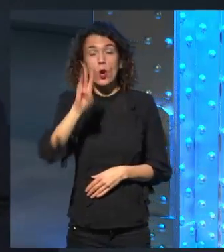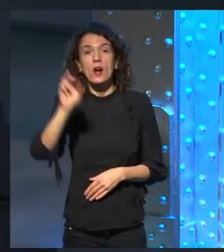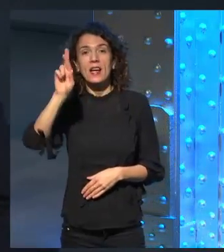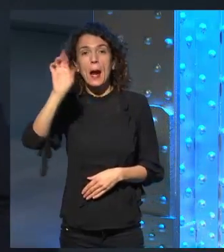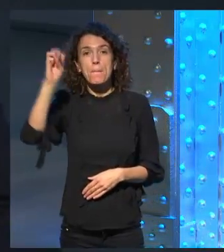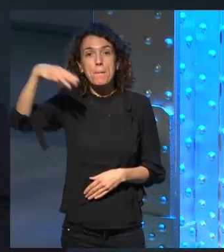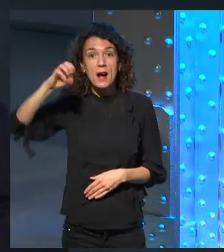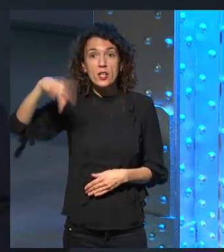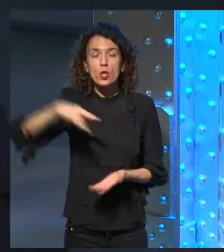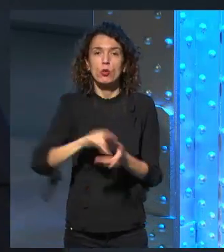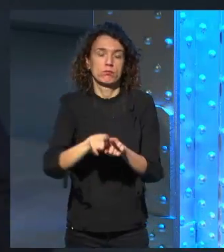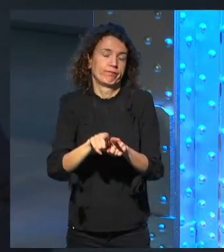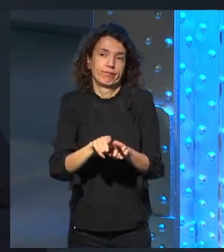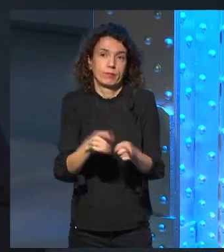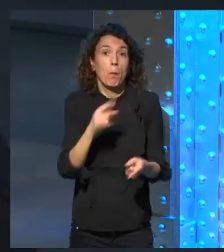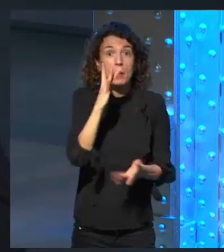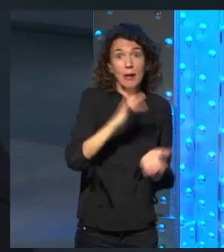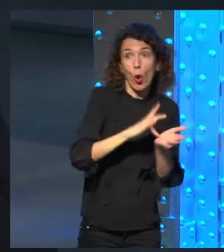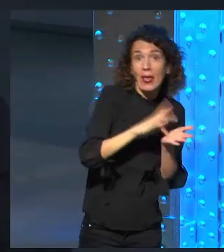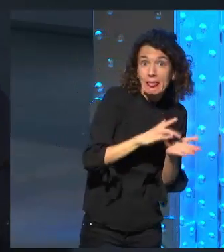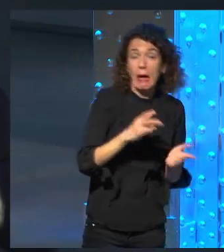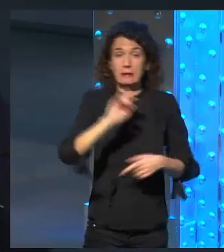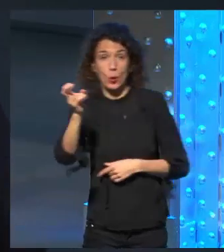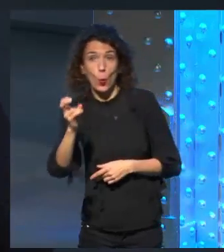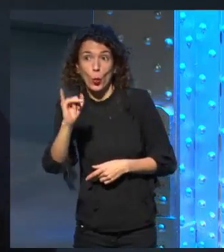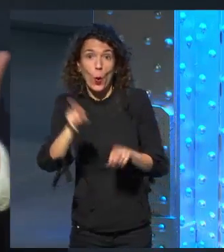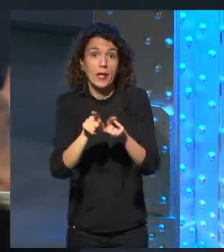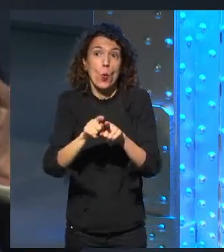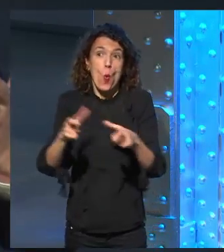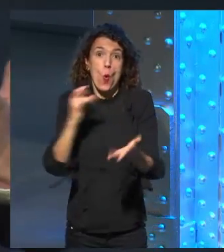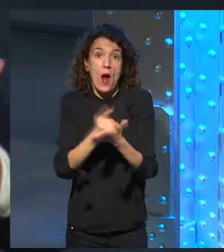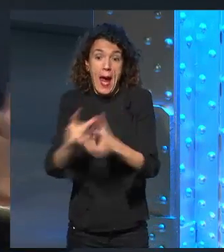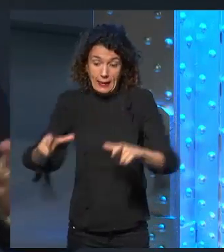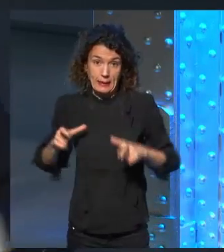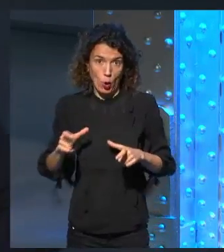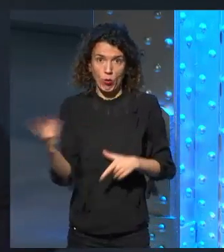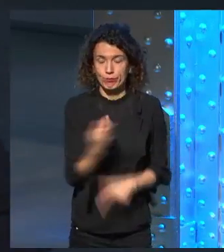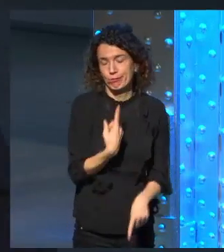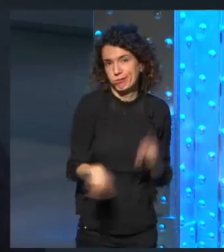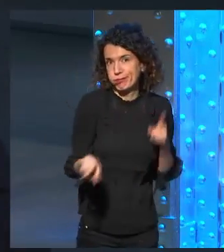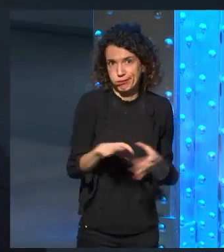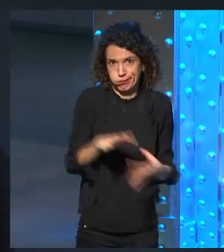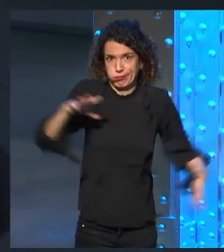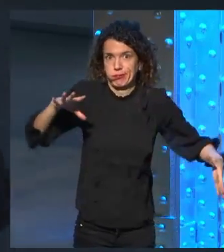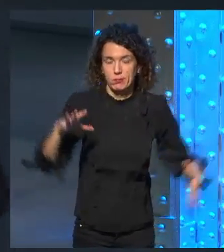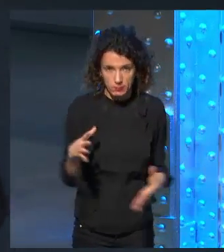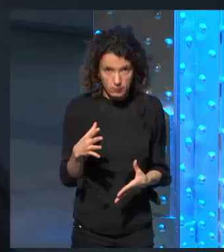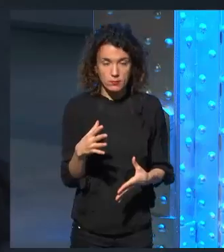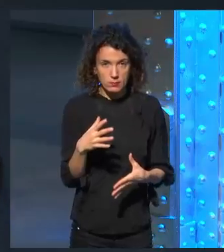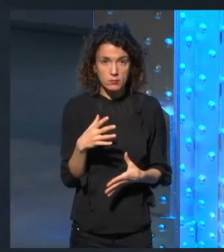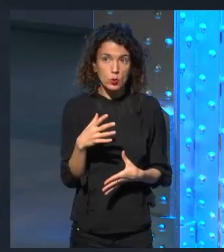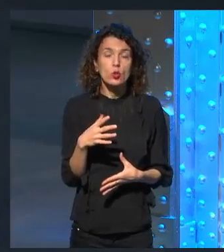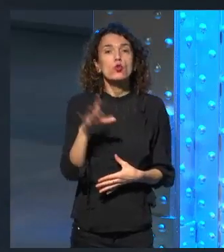como si de primero tenemos lentejas y de segundo un entrecot. Mire usted, es que tiene poco que ver. Pues y además, pues no